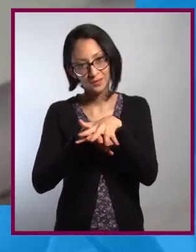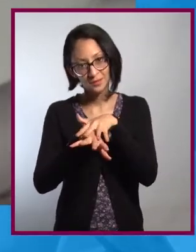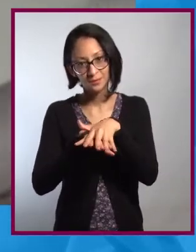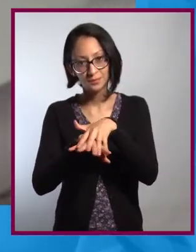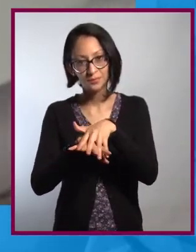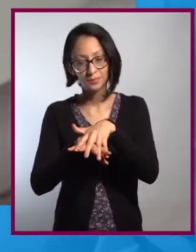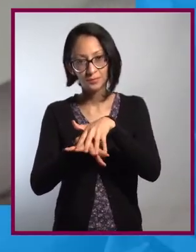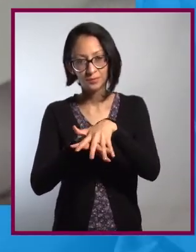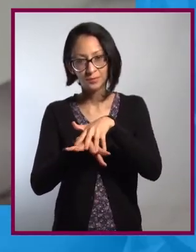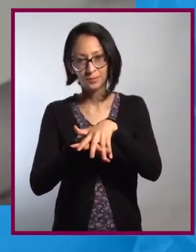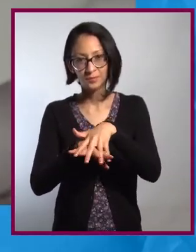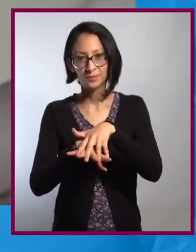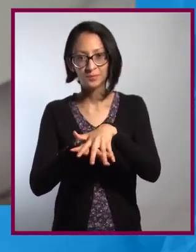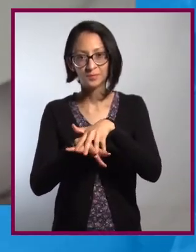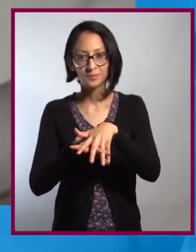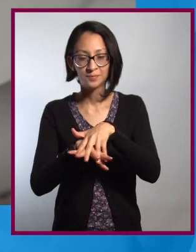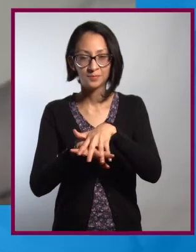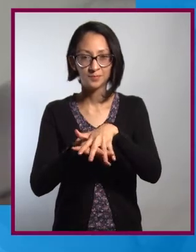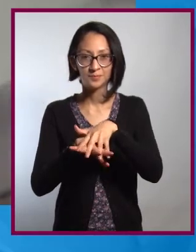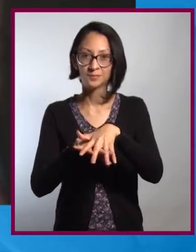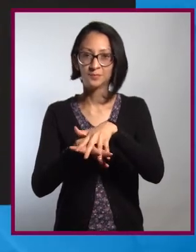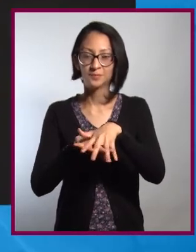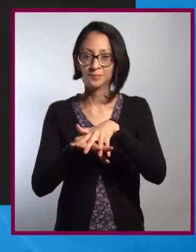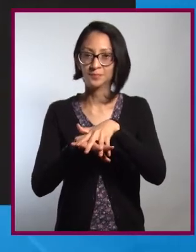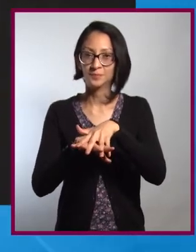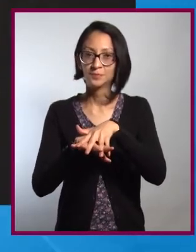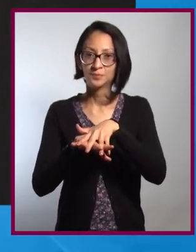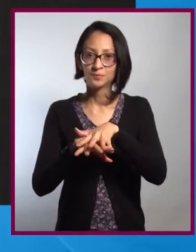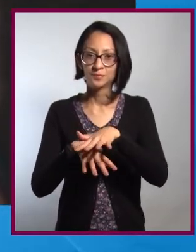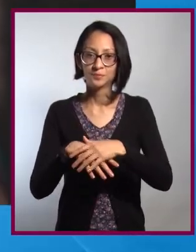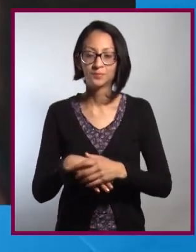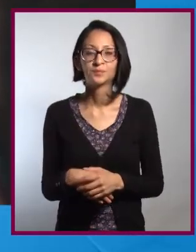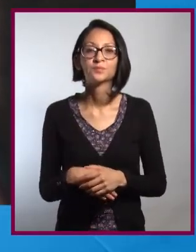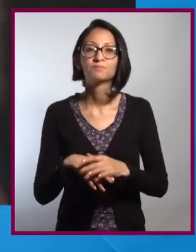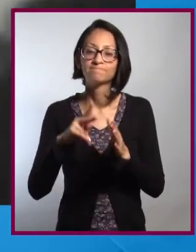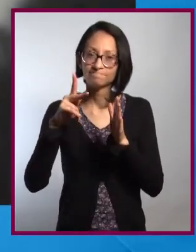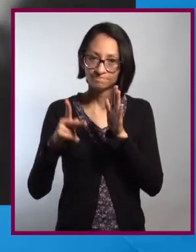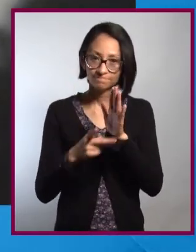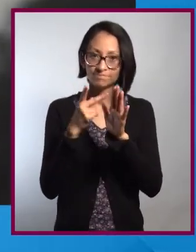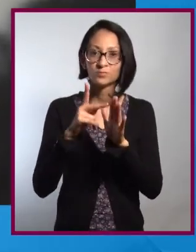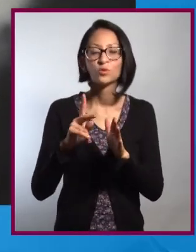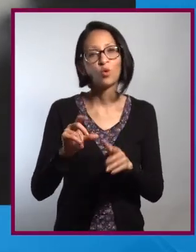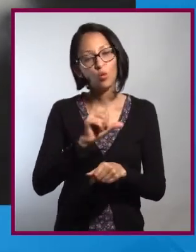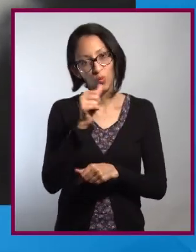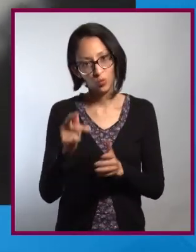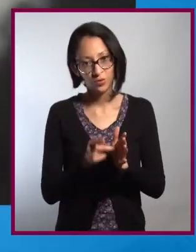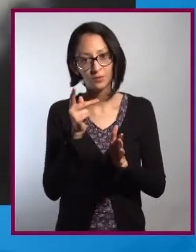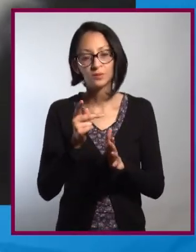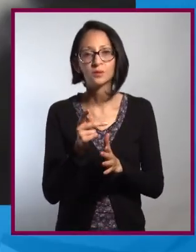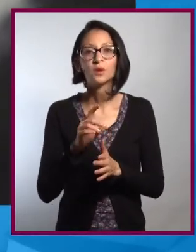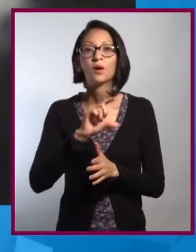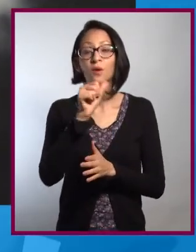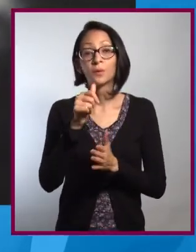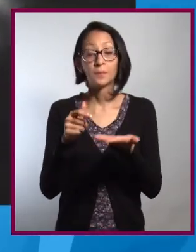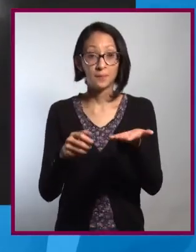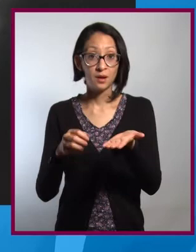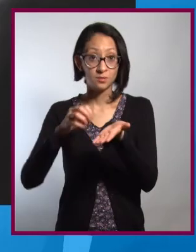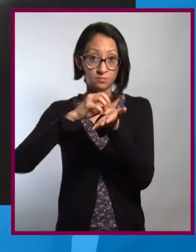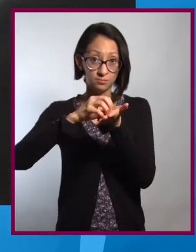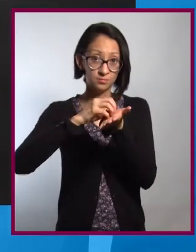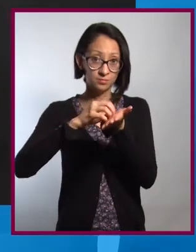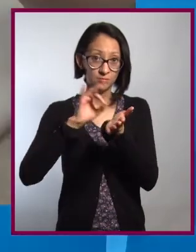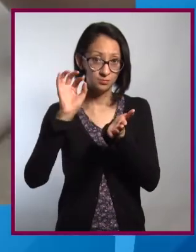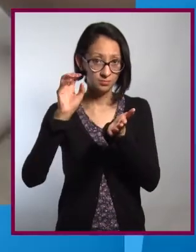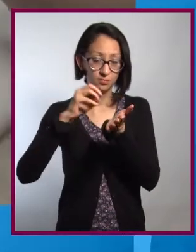con la palma de la mano izquierda y los dedos entrelazados. Repítelo con la otra mano. Frota la palma de la mano izquierda con los 5 dedos de la